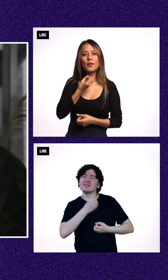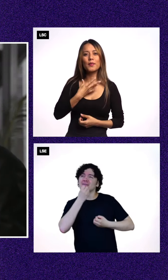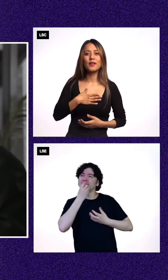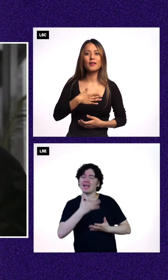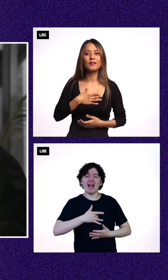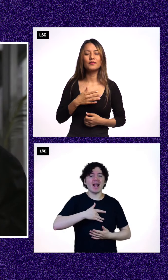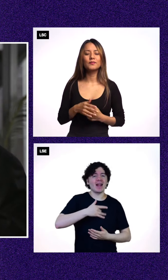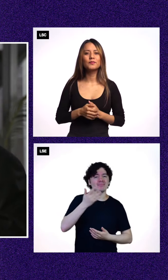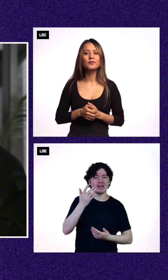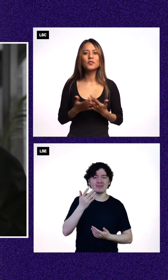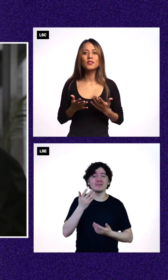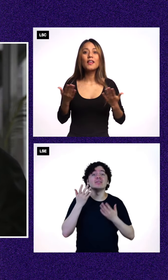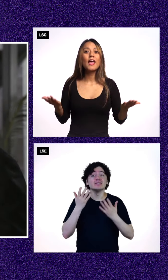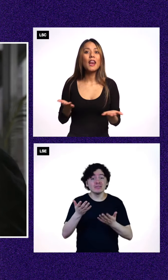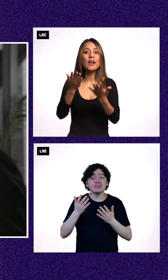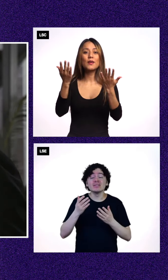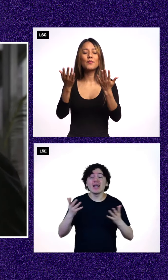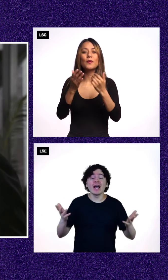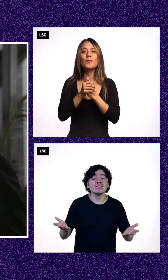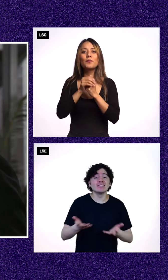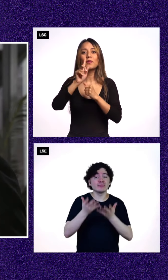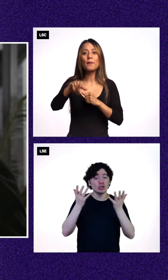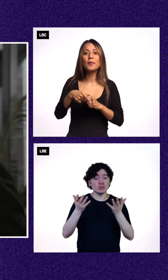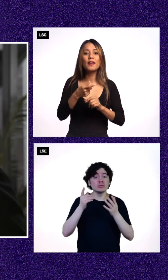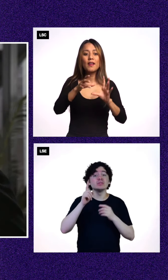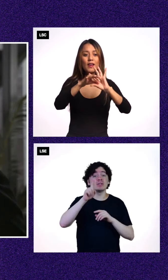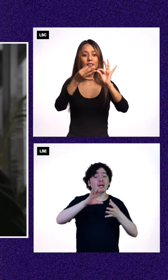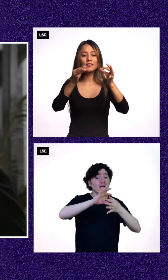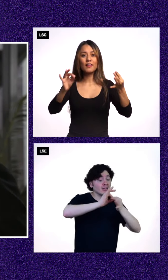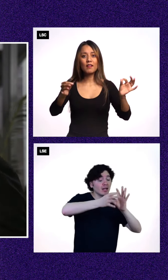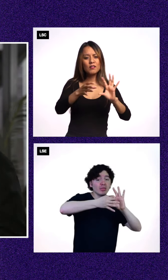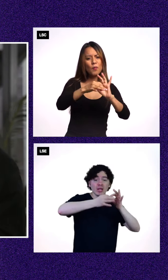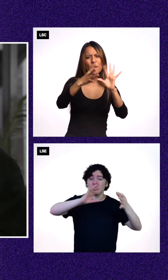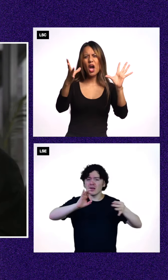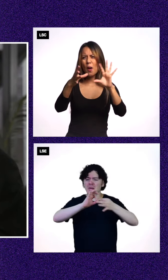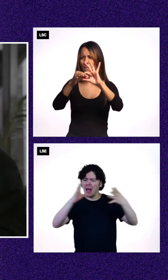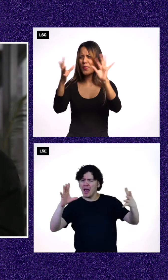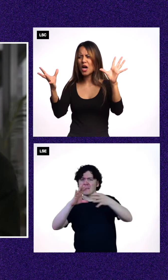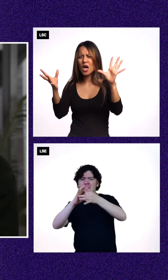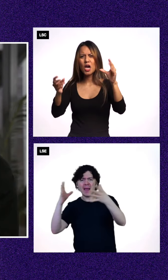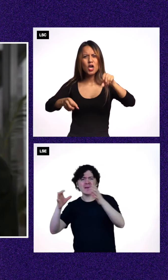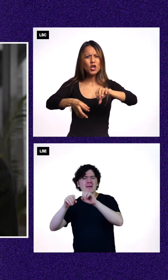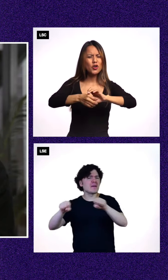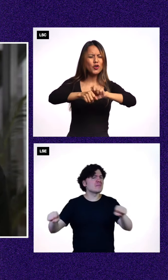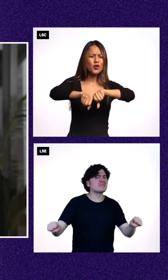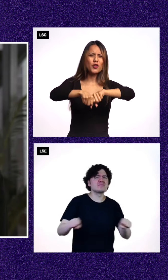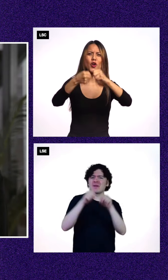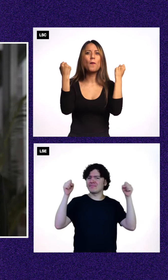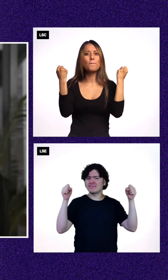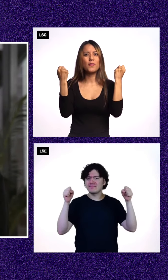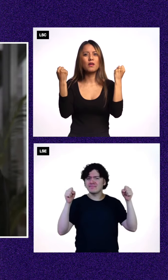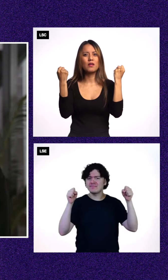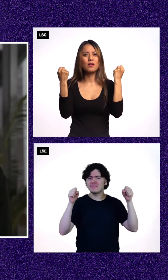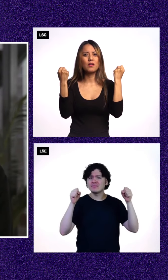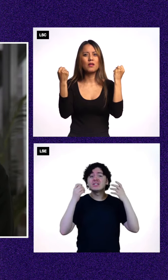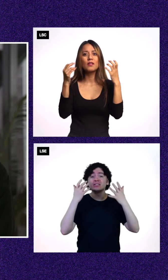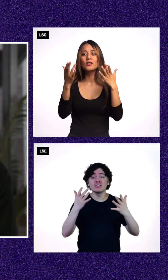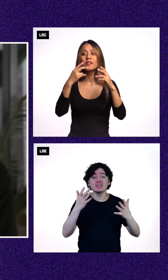El ánimo, escucha esto, rompe las cadenas de la limitación y desata las cuerdas de la